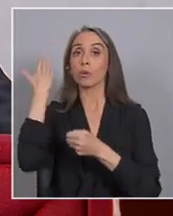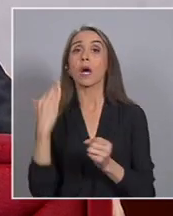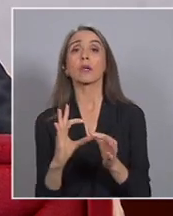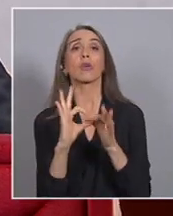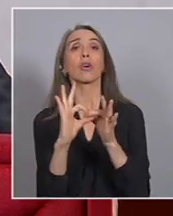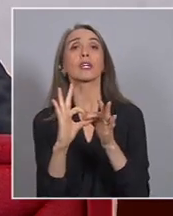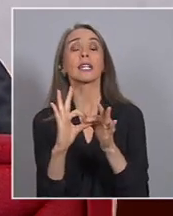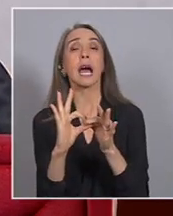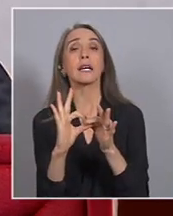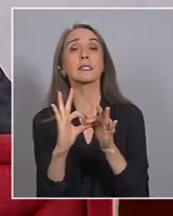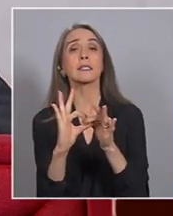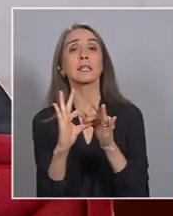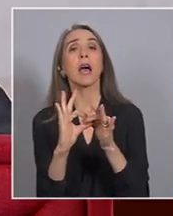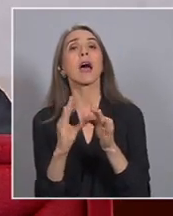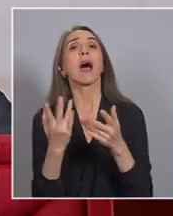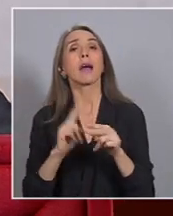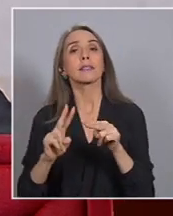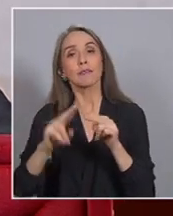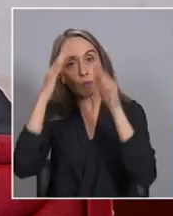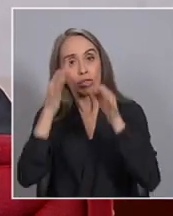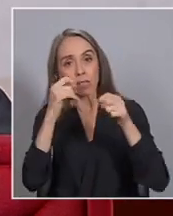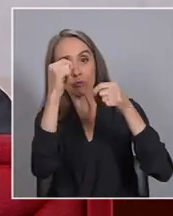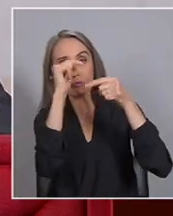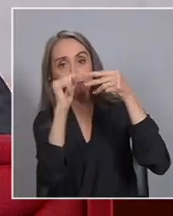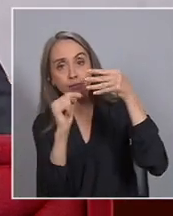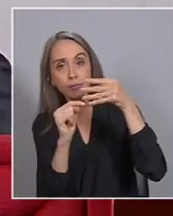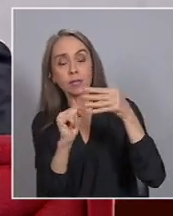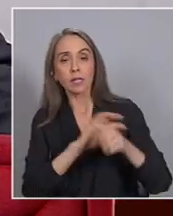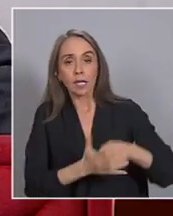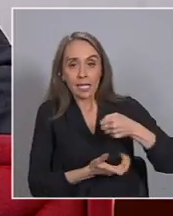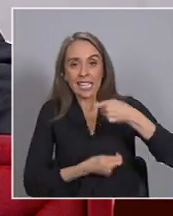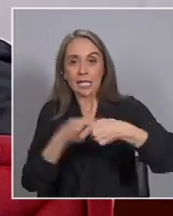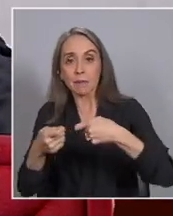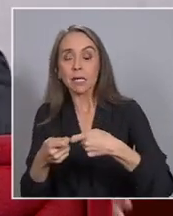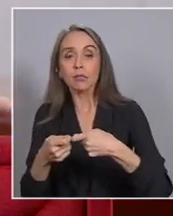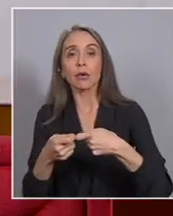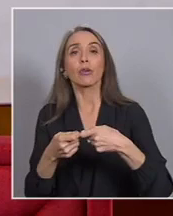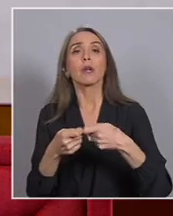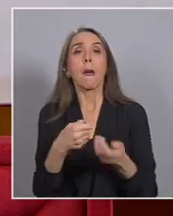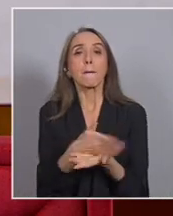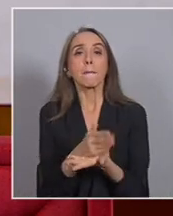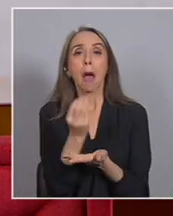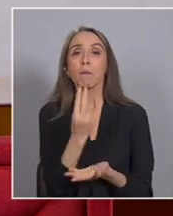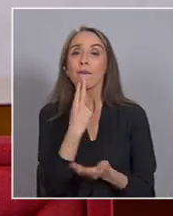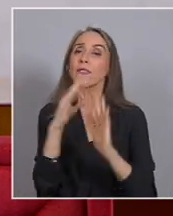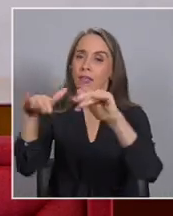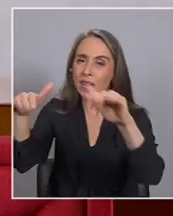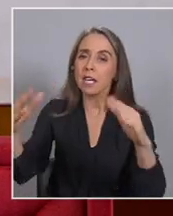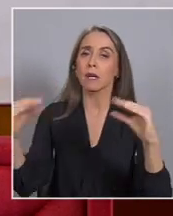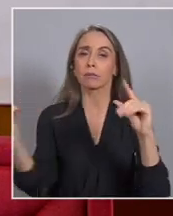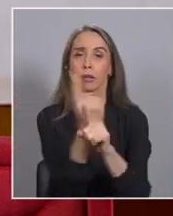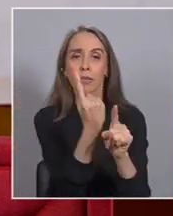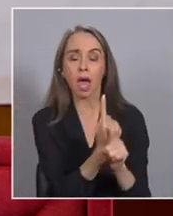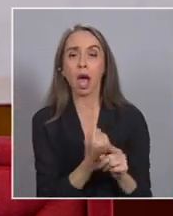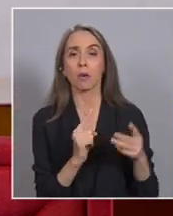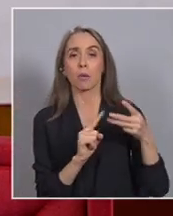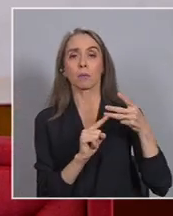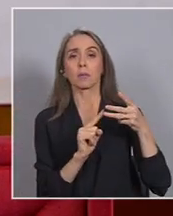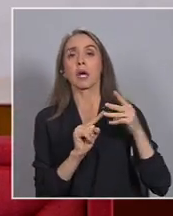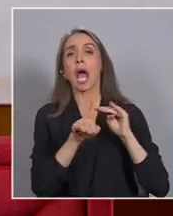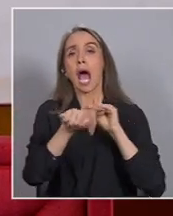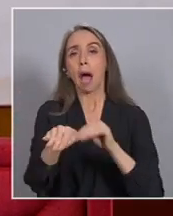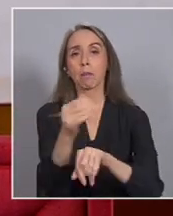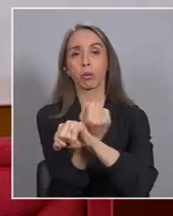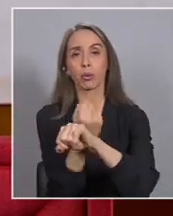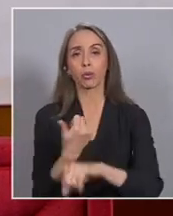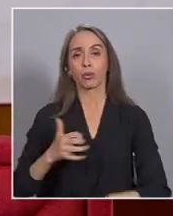gracias a un conjunto de medidas: las inversiones y diálogos promovidos por el Plan Buen Vivir, el apoyo a las